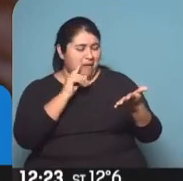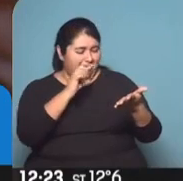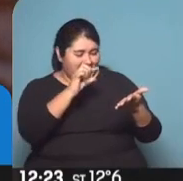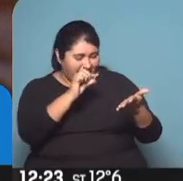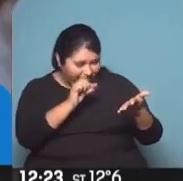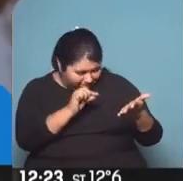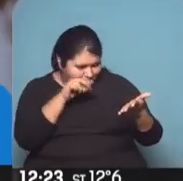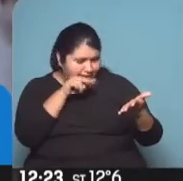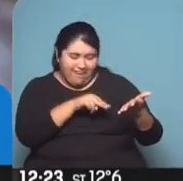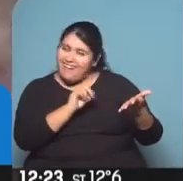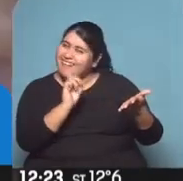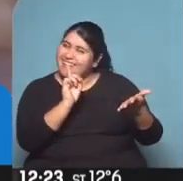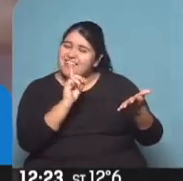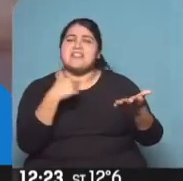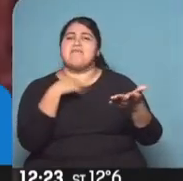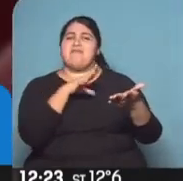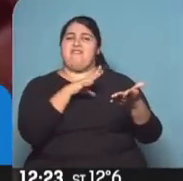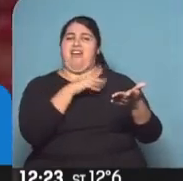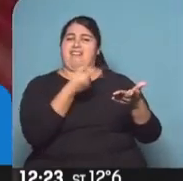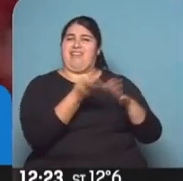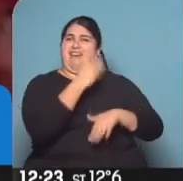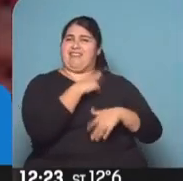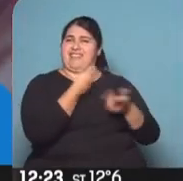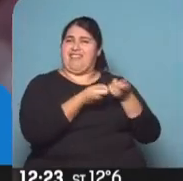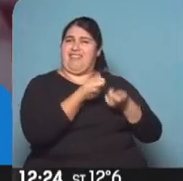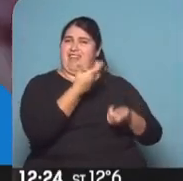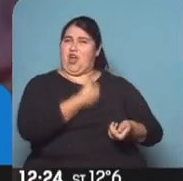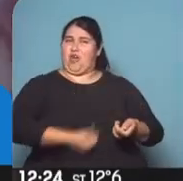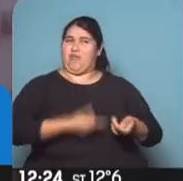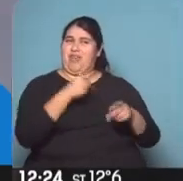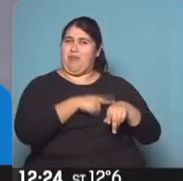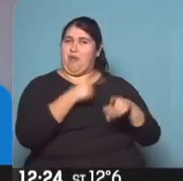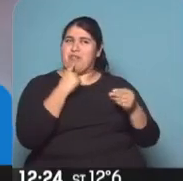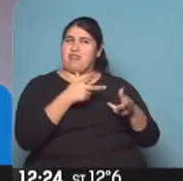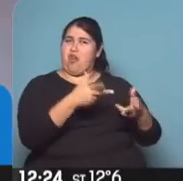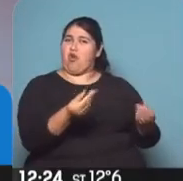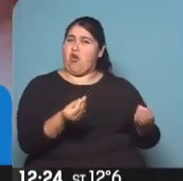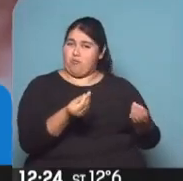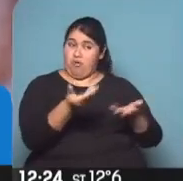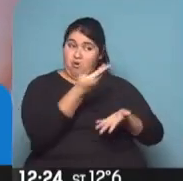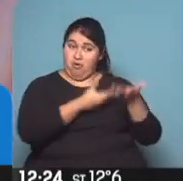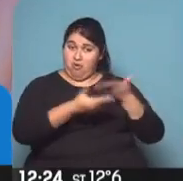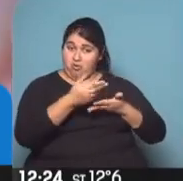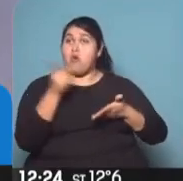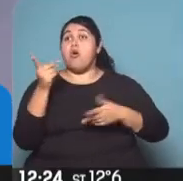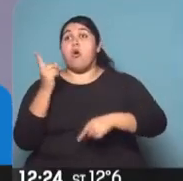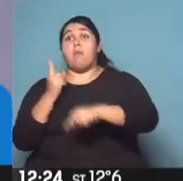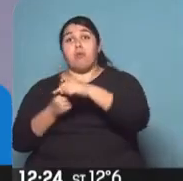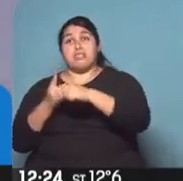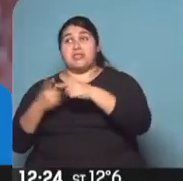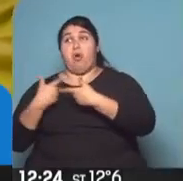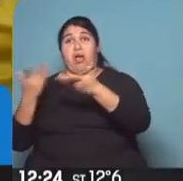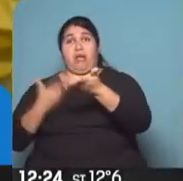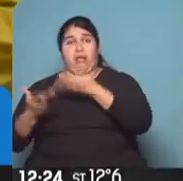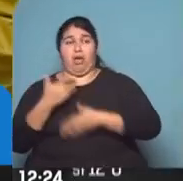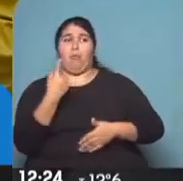las prioridades que estableció el gobierno a la hora de la negociación pero pero como acuerdo sin lugar a dudas es positivo se